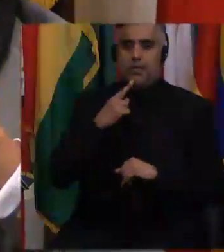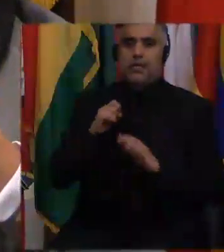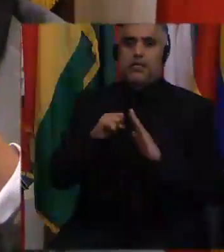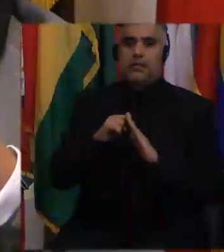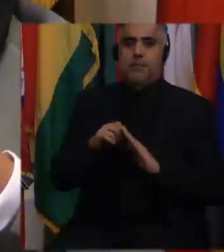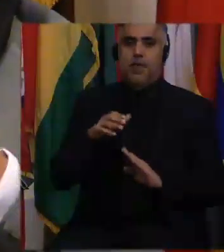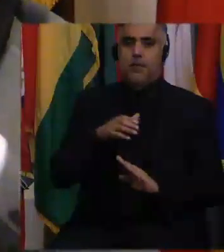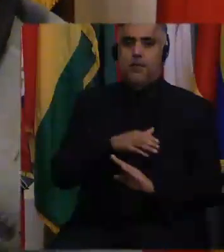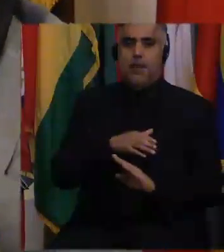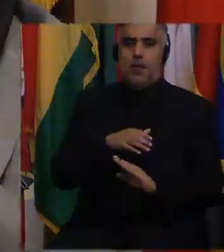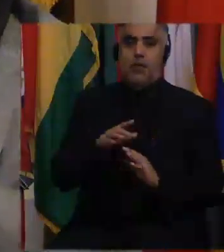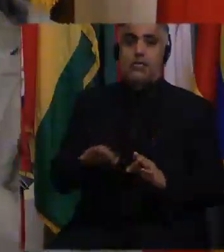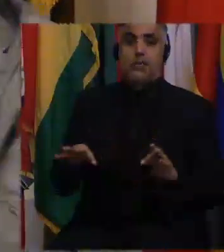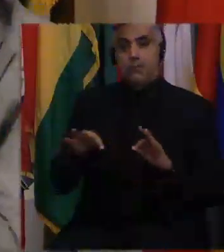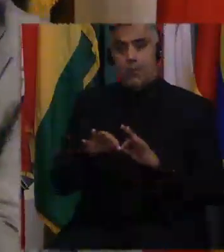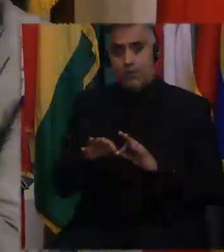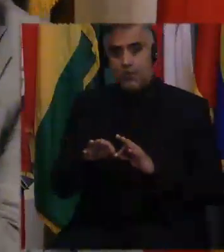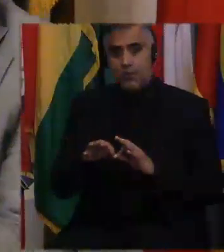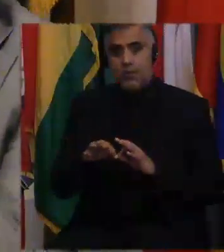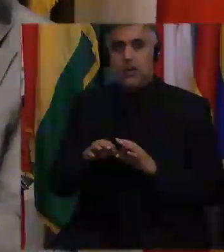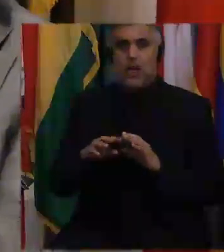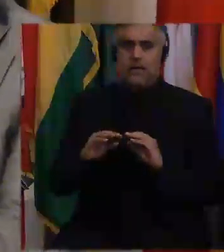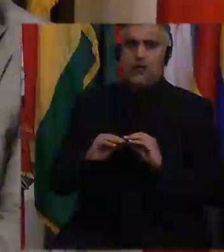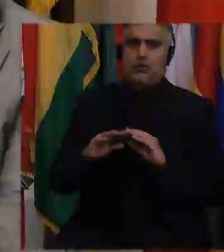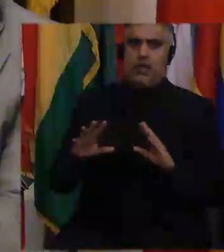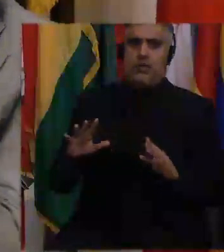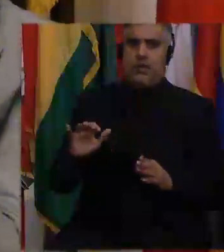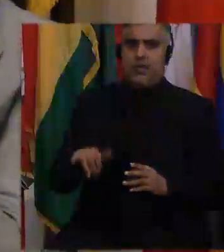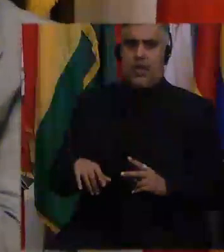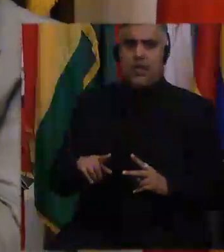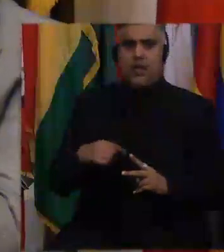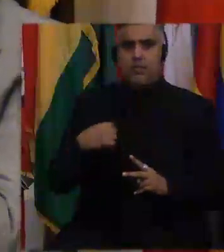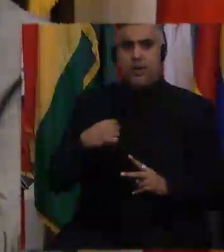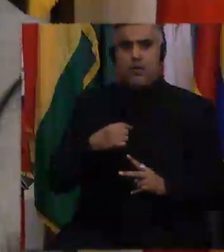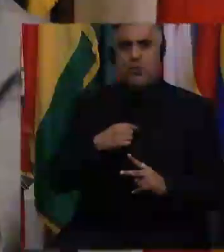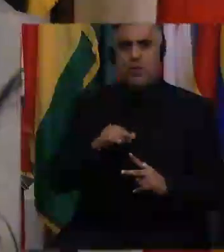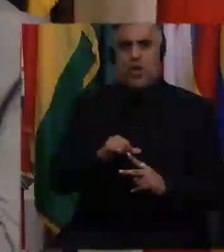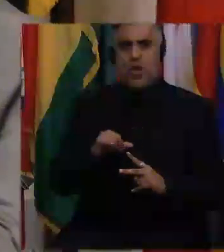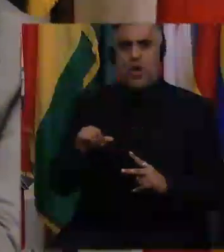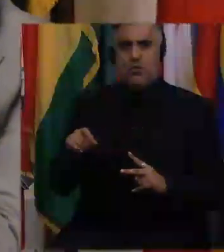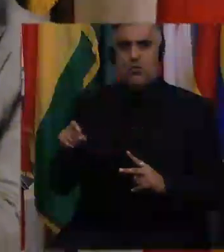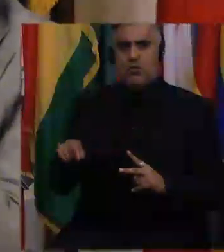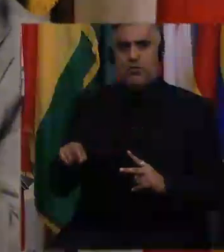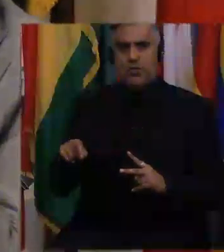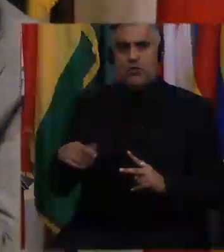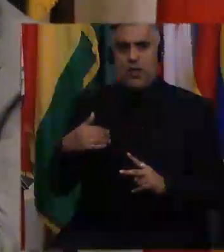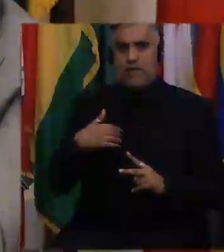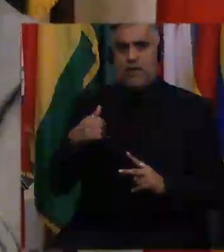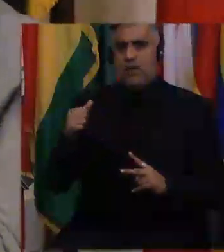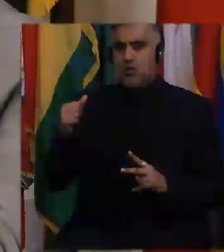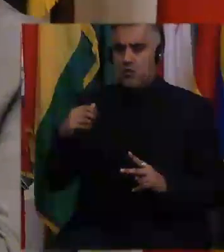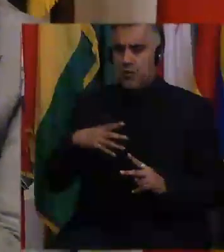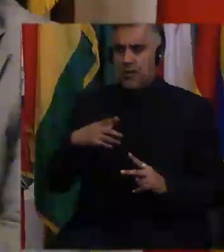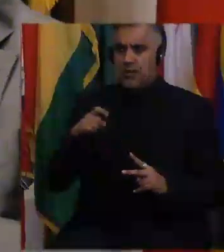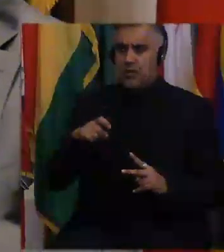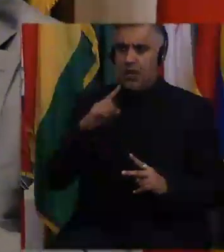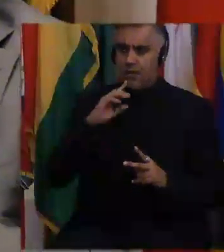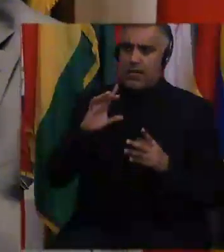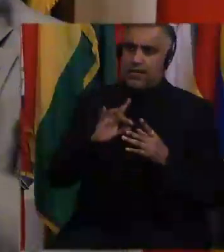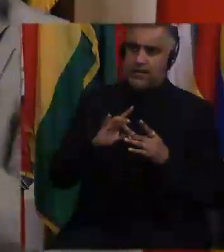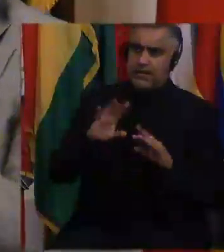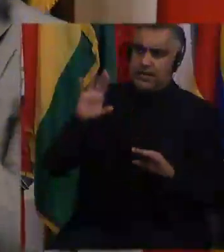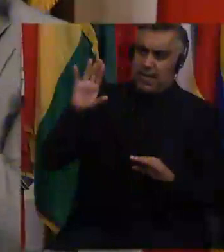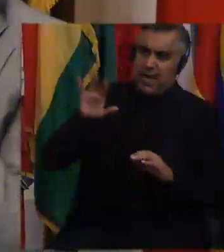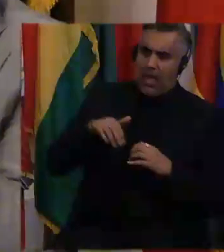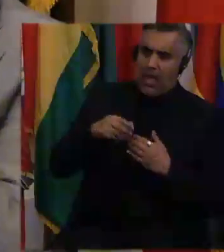en relación a eso, pero también hay que disputar efectivamente para dónde van los presupuestos públicos, cómo ellos están siendo